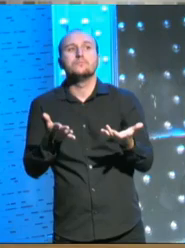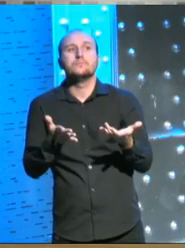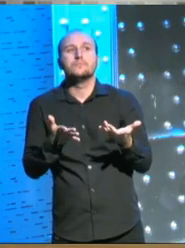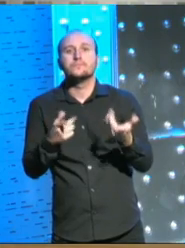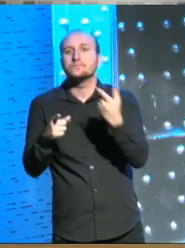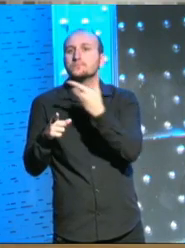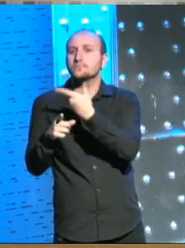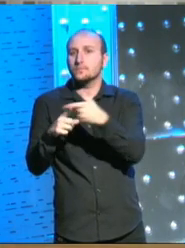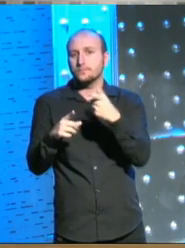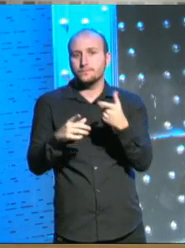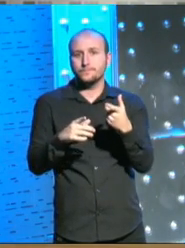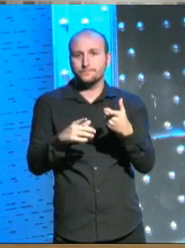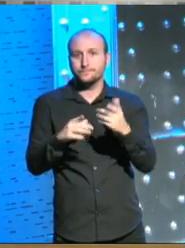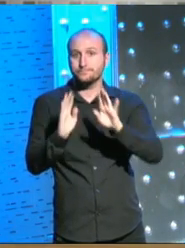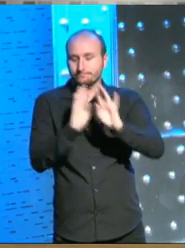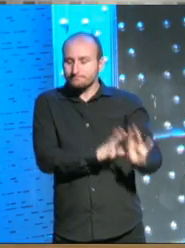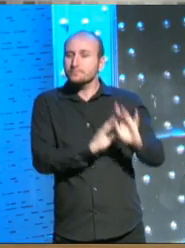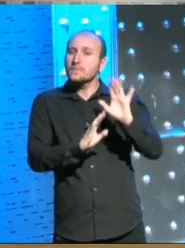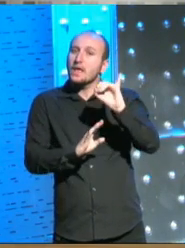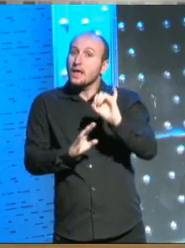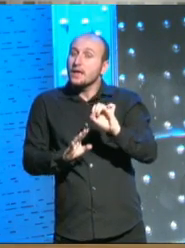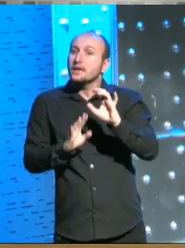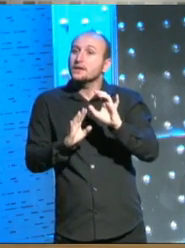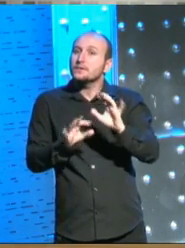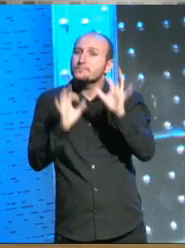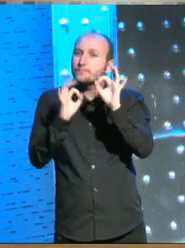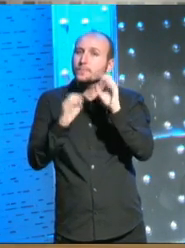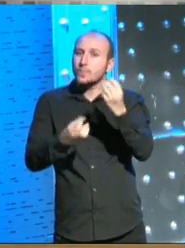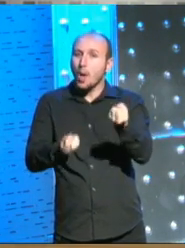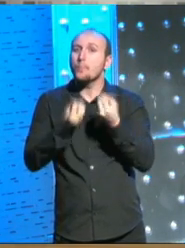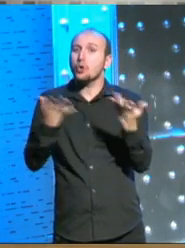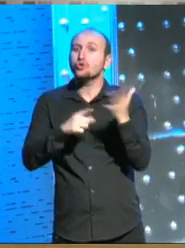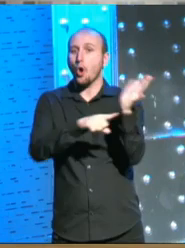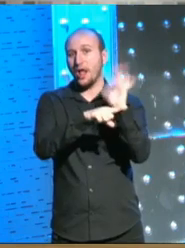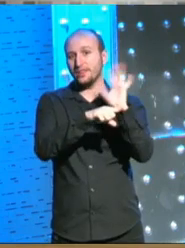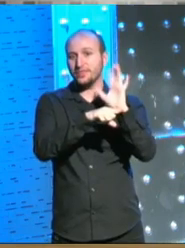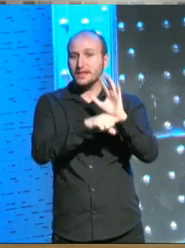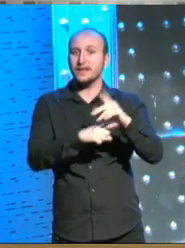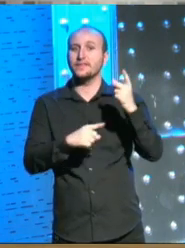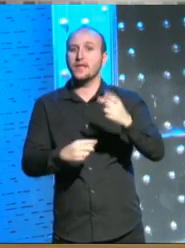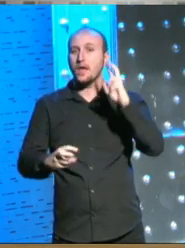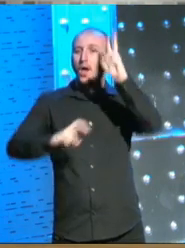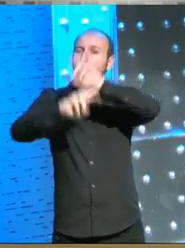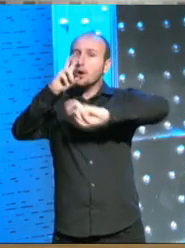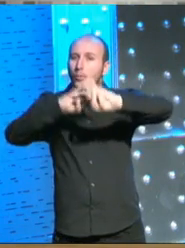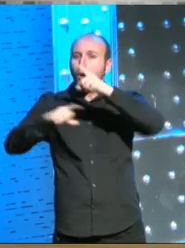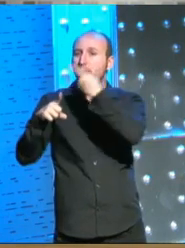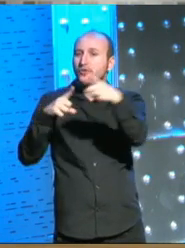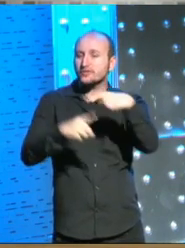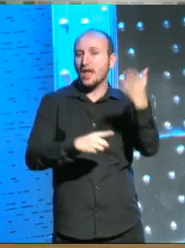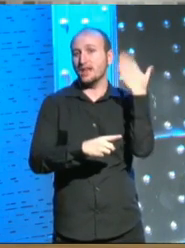la cito. Y efectivamente, muy pronto el cine se aplica también a la antropología y a la etnografía.